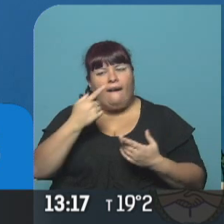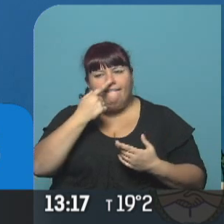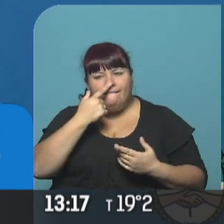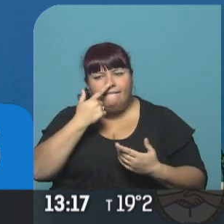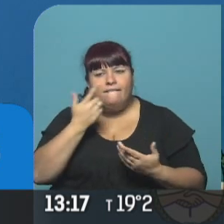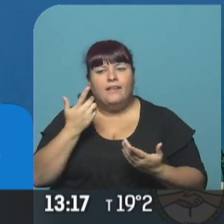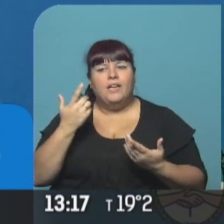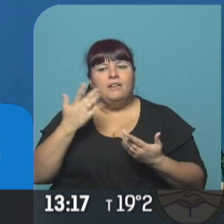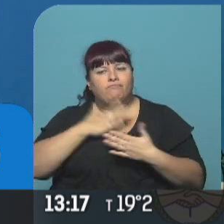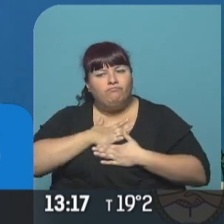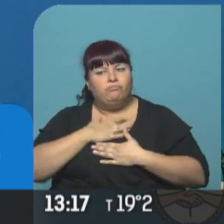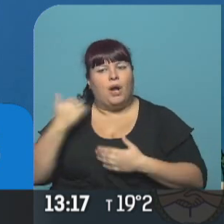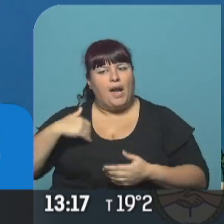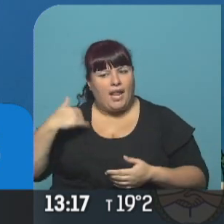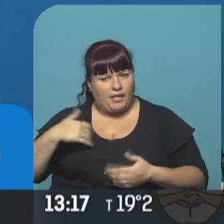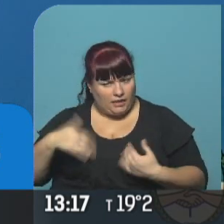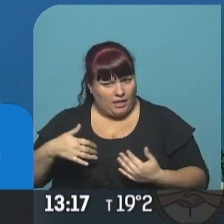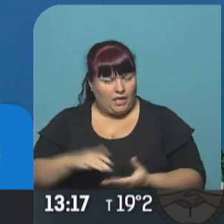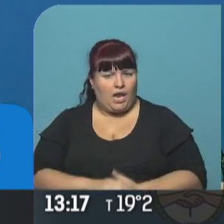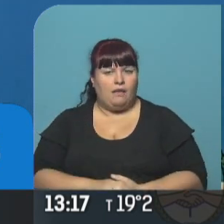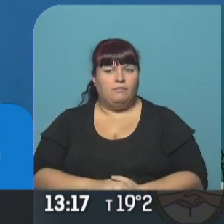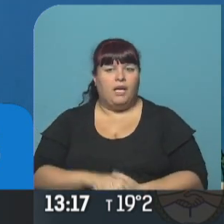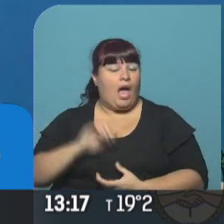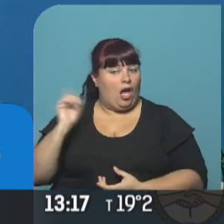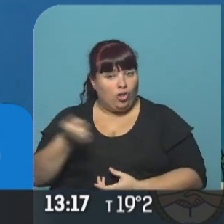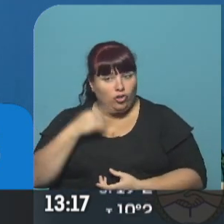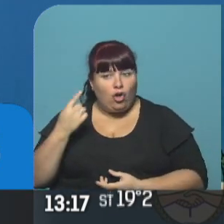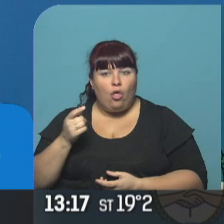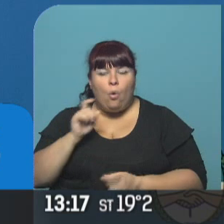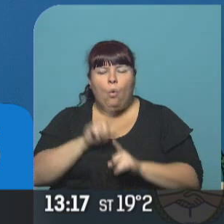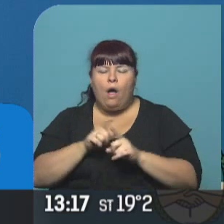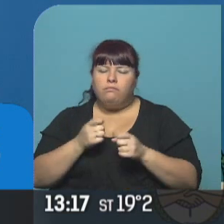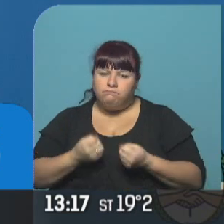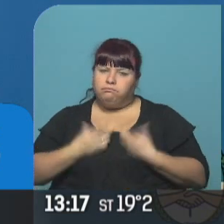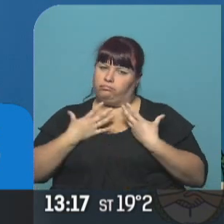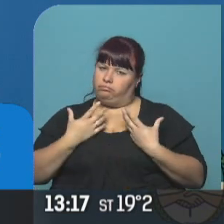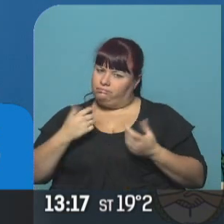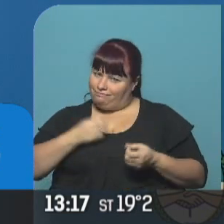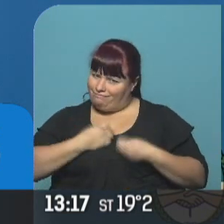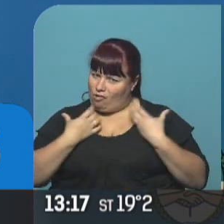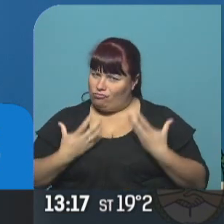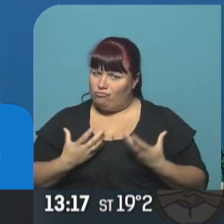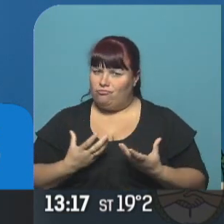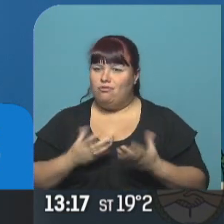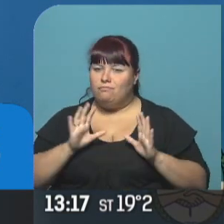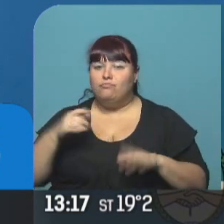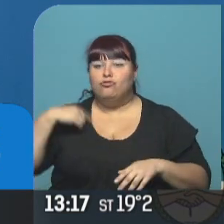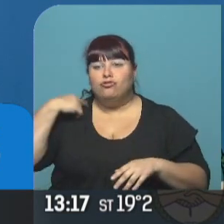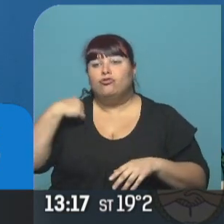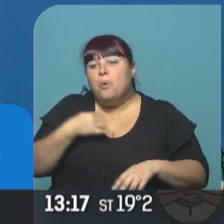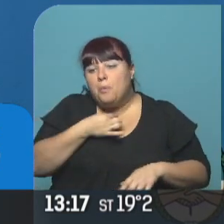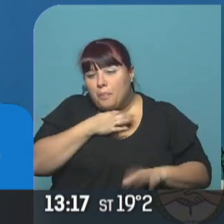interés y de afecto por nuestro país que a todos nos llegó, realmente nos llegó. Entonces yo